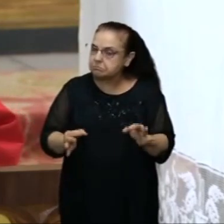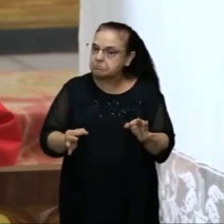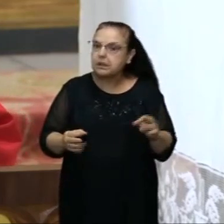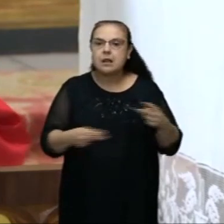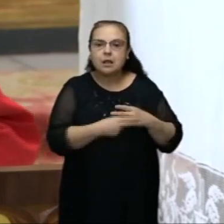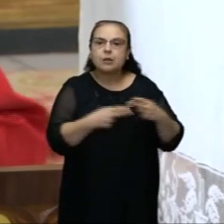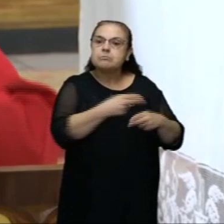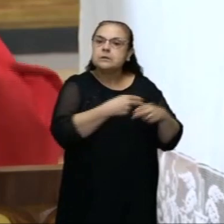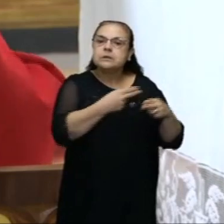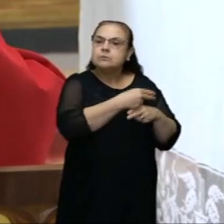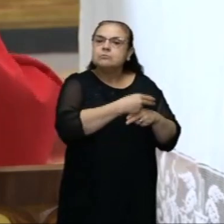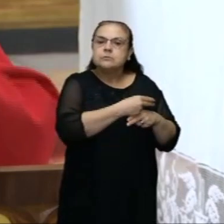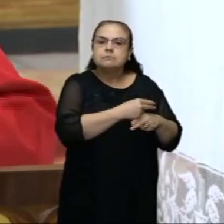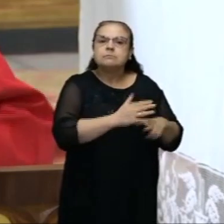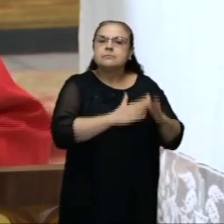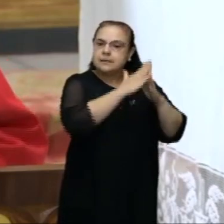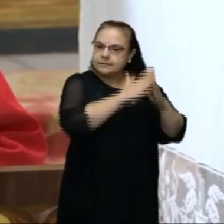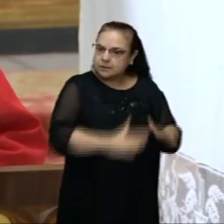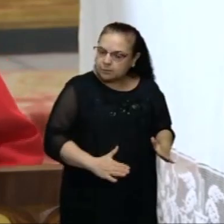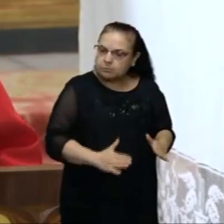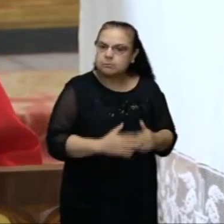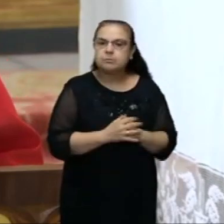del templo que luego ya,